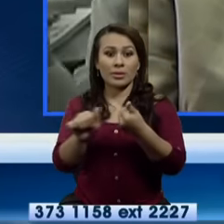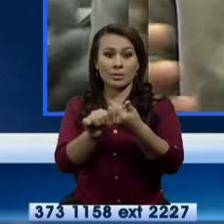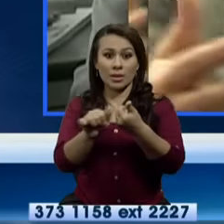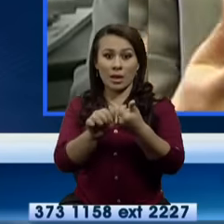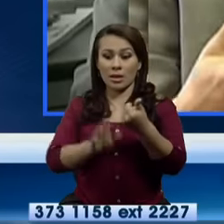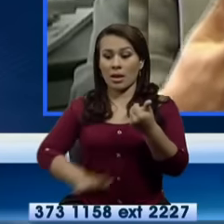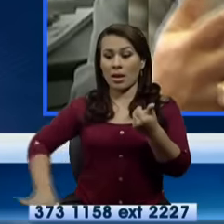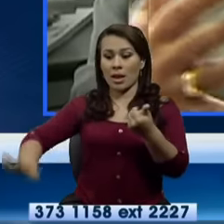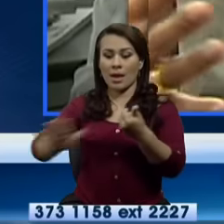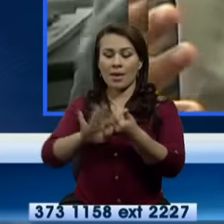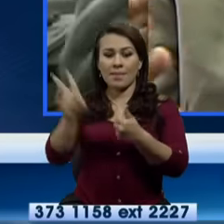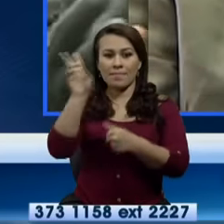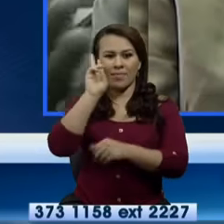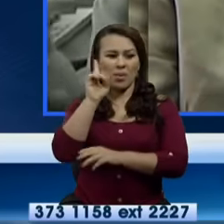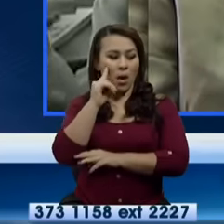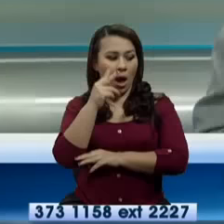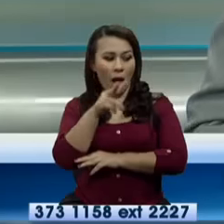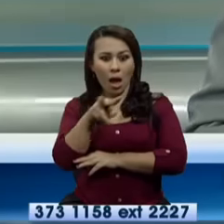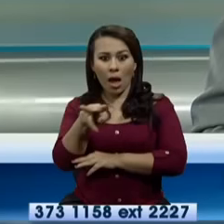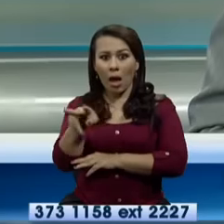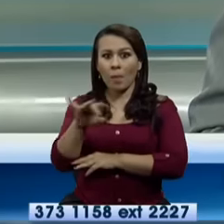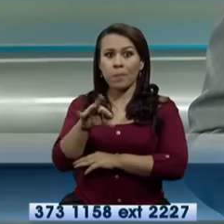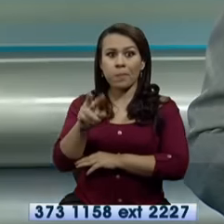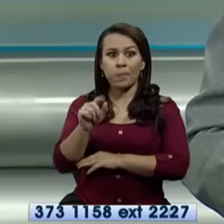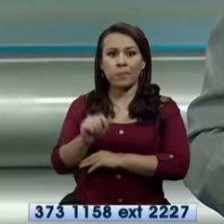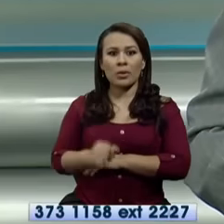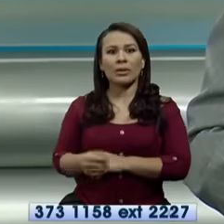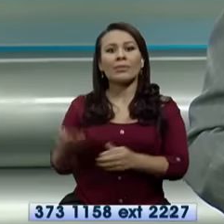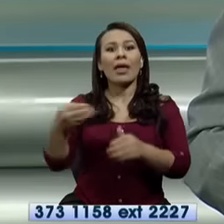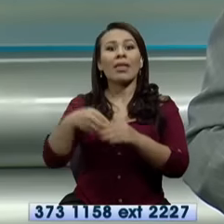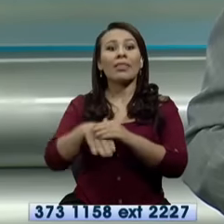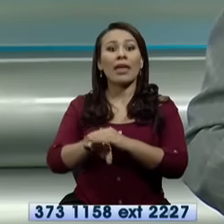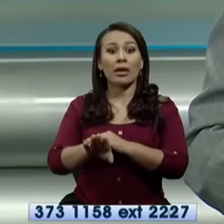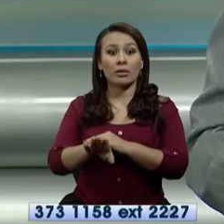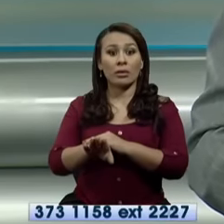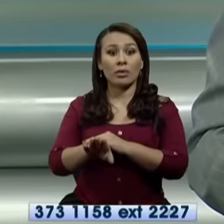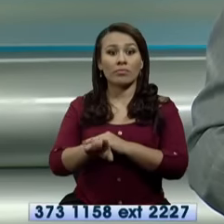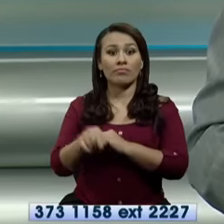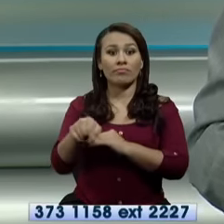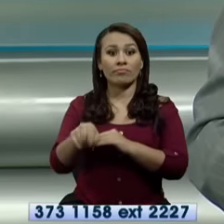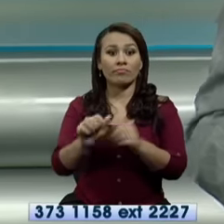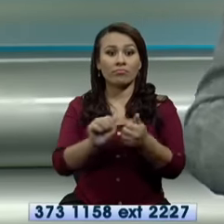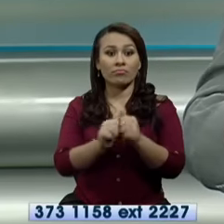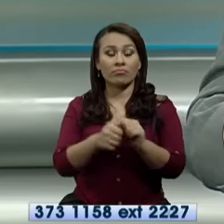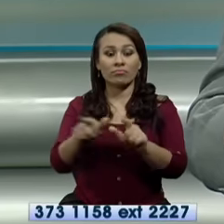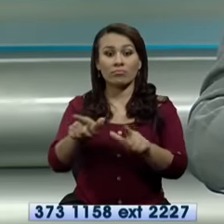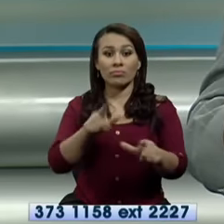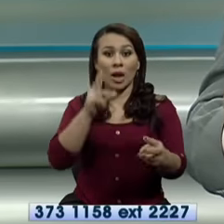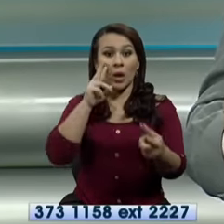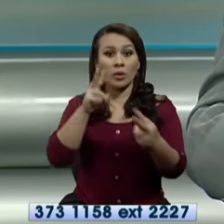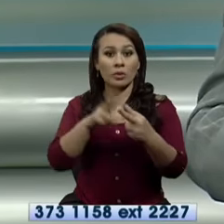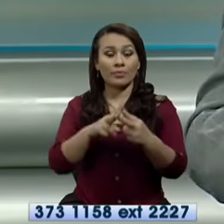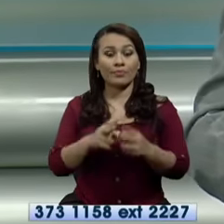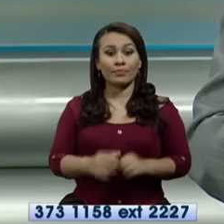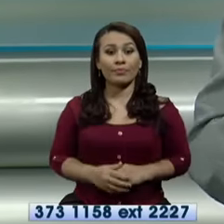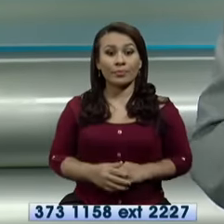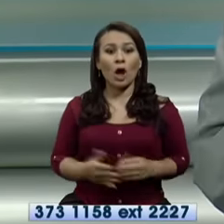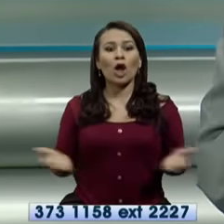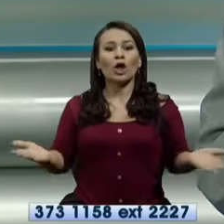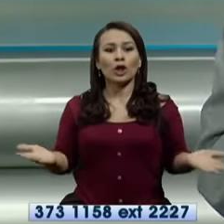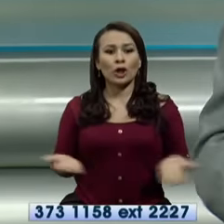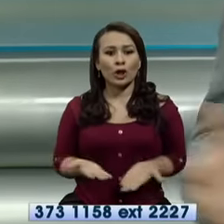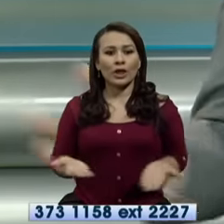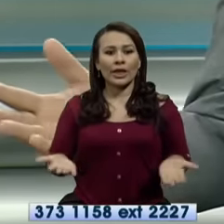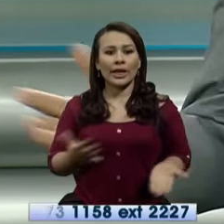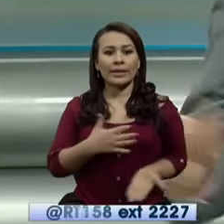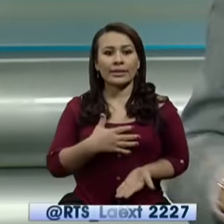entorno Así que busquen por dentro por d por dentro si las cosas no salen dónde